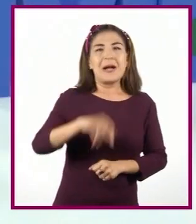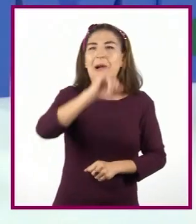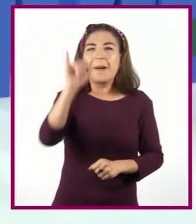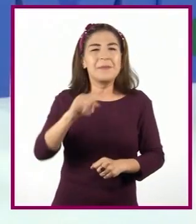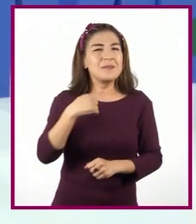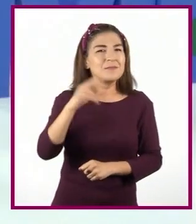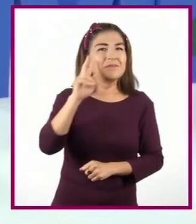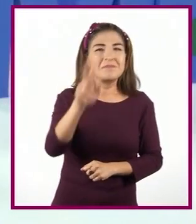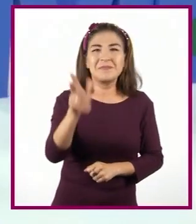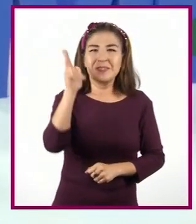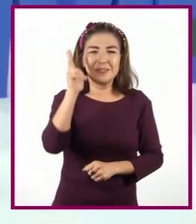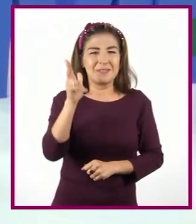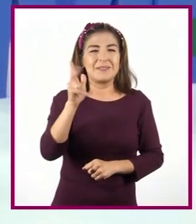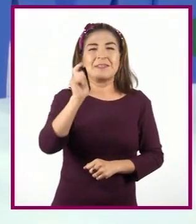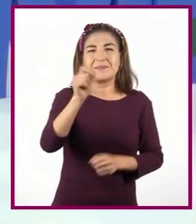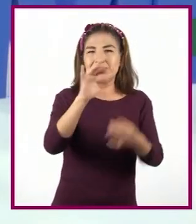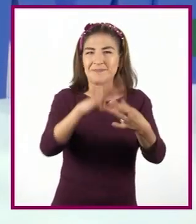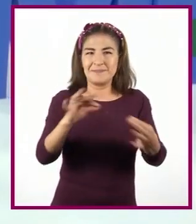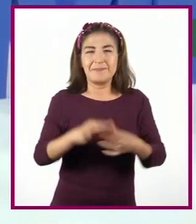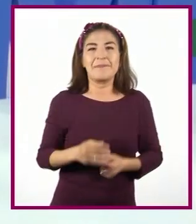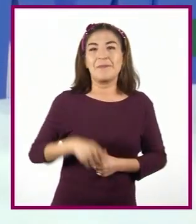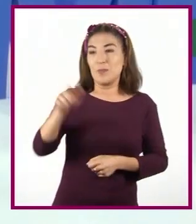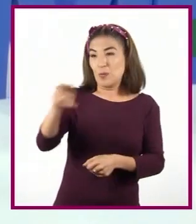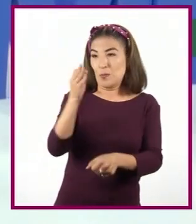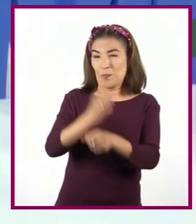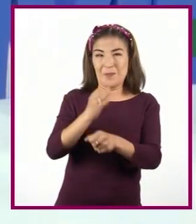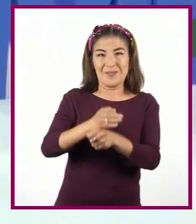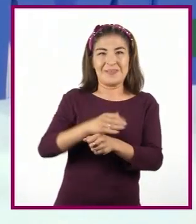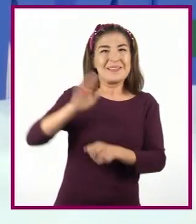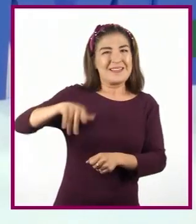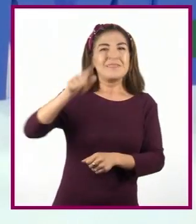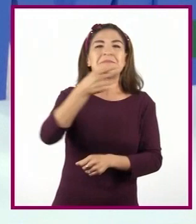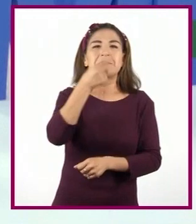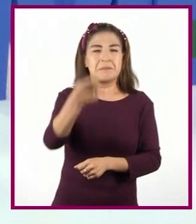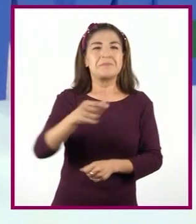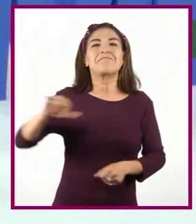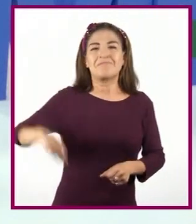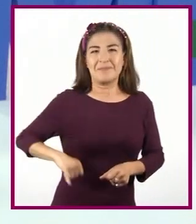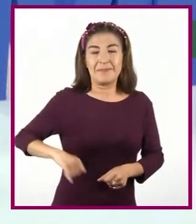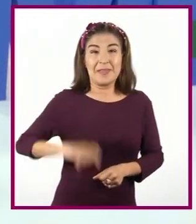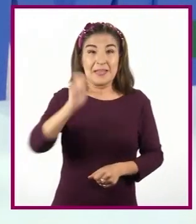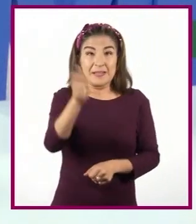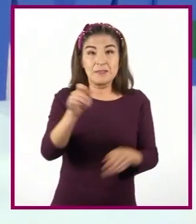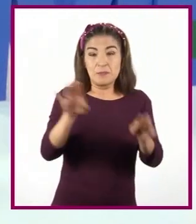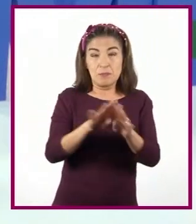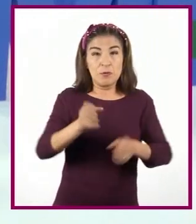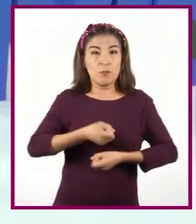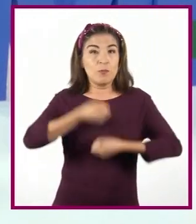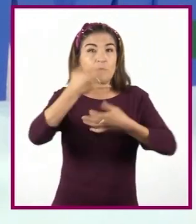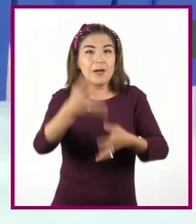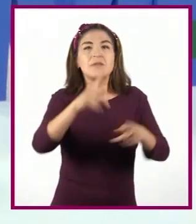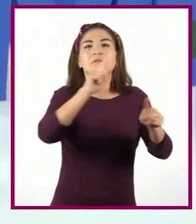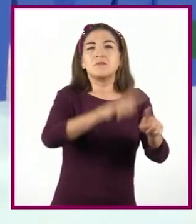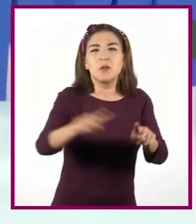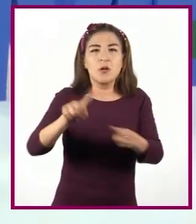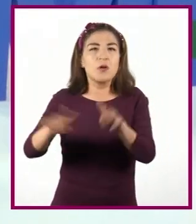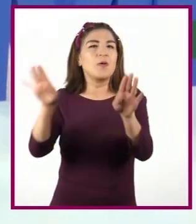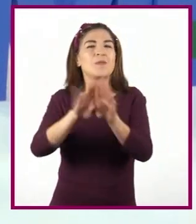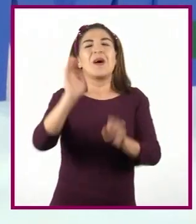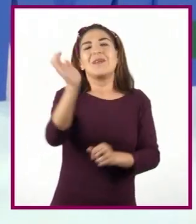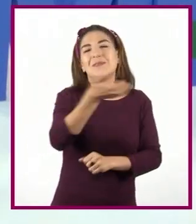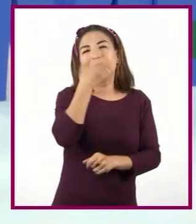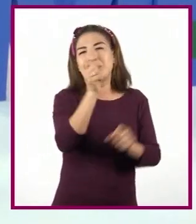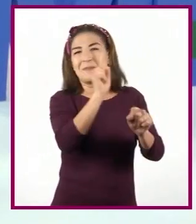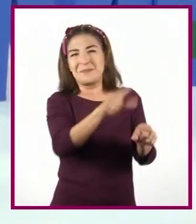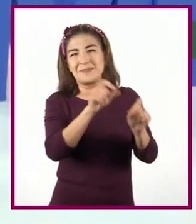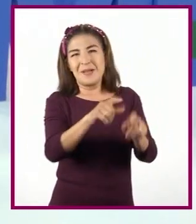escuchado. Eso que señalas, Leslie, me parece interesante. Y se debe a que este cuento no se vale de los arquetipos y clichés básicos